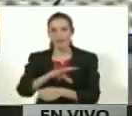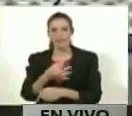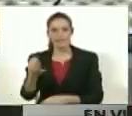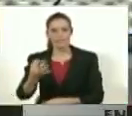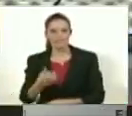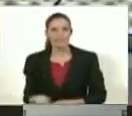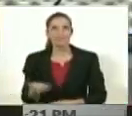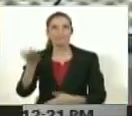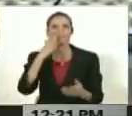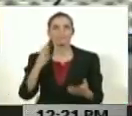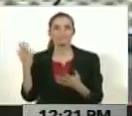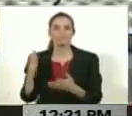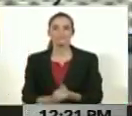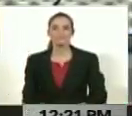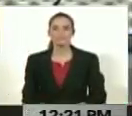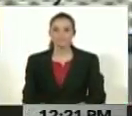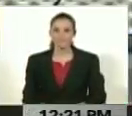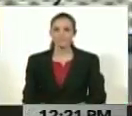señor presidente.